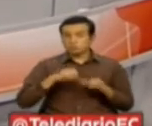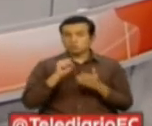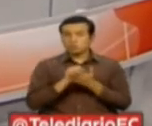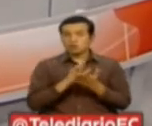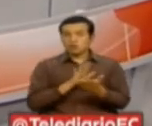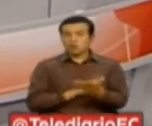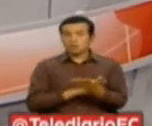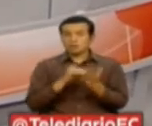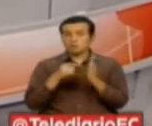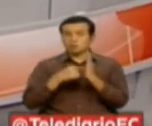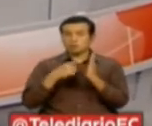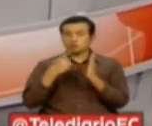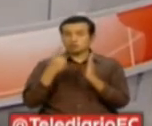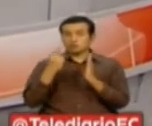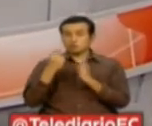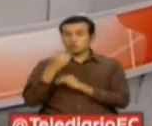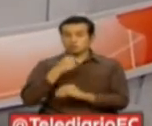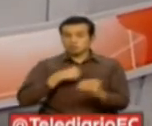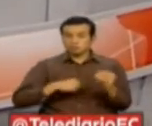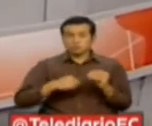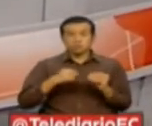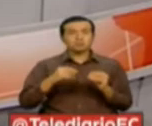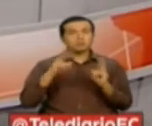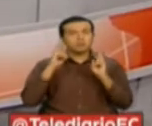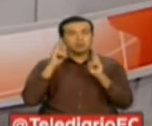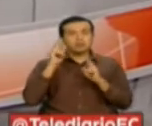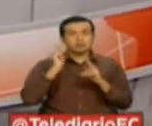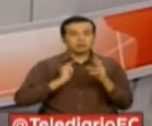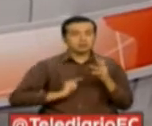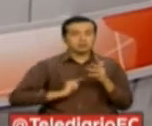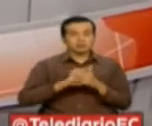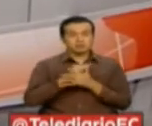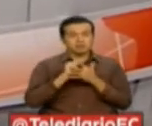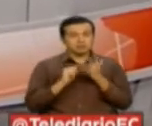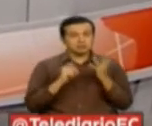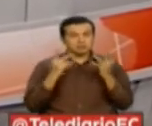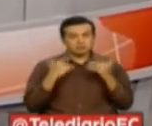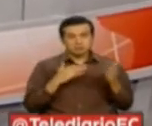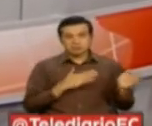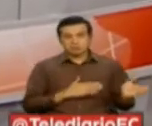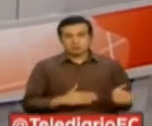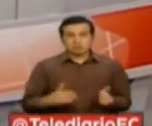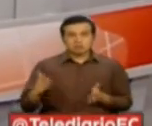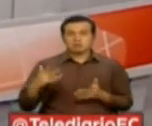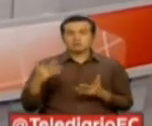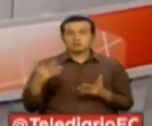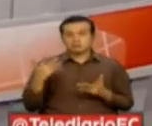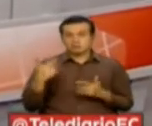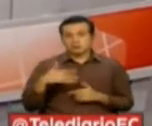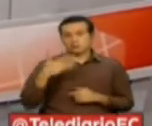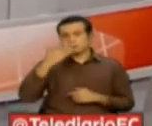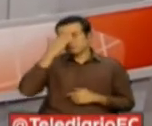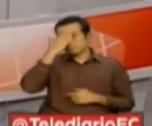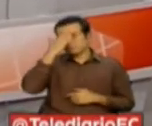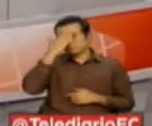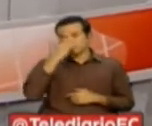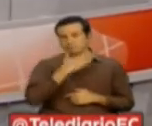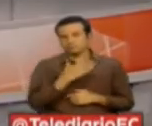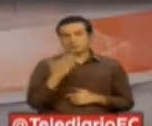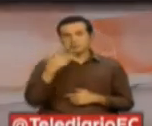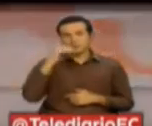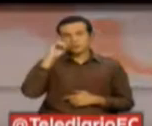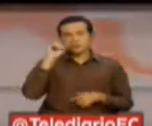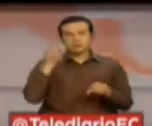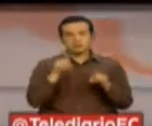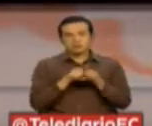droga esperamos que efectivamente sea así y conocer más detalles de esto y nosotros como no puede ser de otra forma estamos totalmente